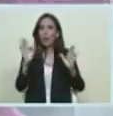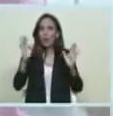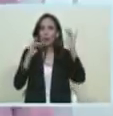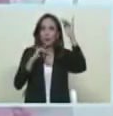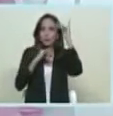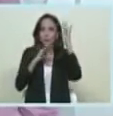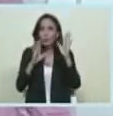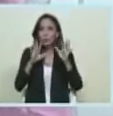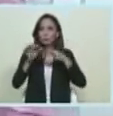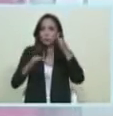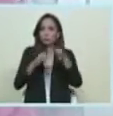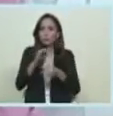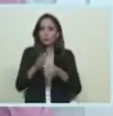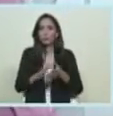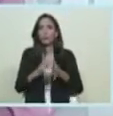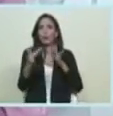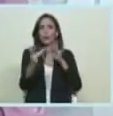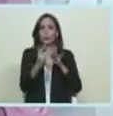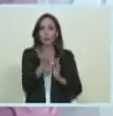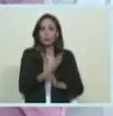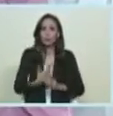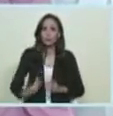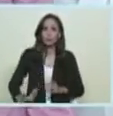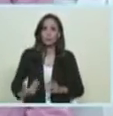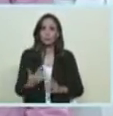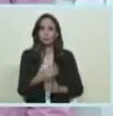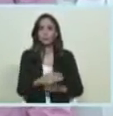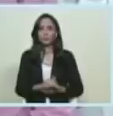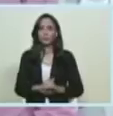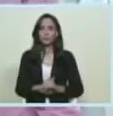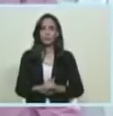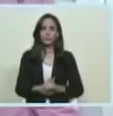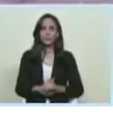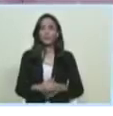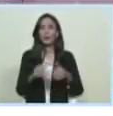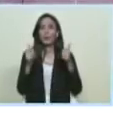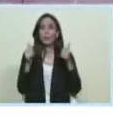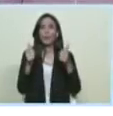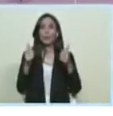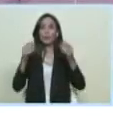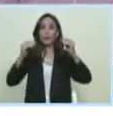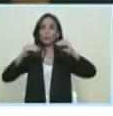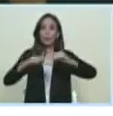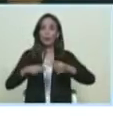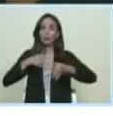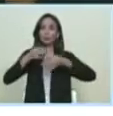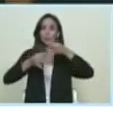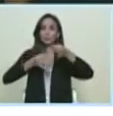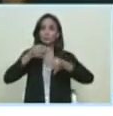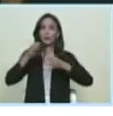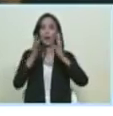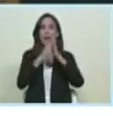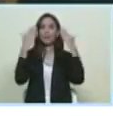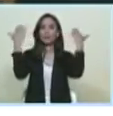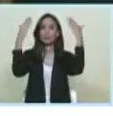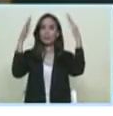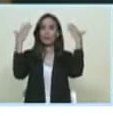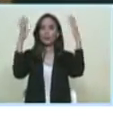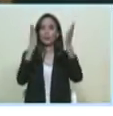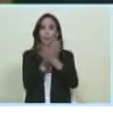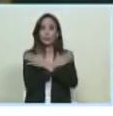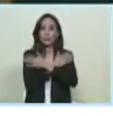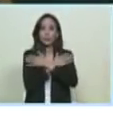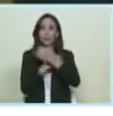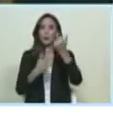este, lo vamos a hacer adelante, presidente. Bueno, muy bien. Sigan adelante. Desde aquí le damos todo nuestro aplauso, nuestra energía,